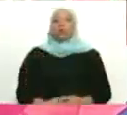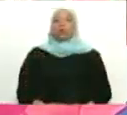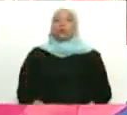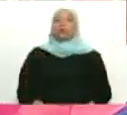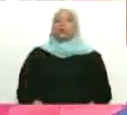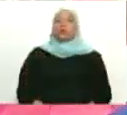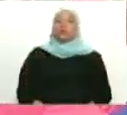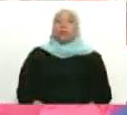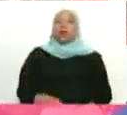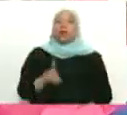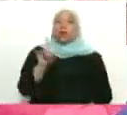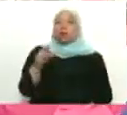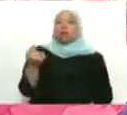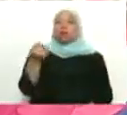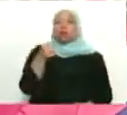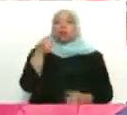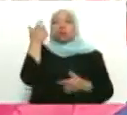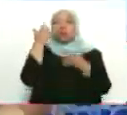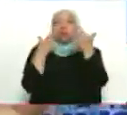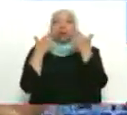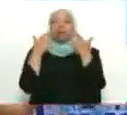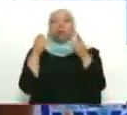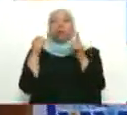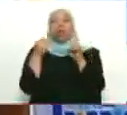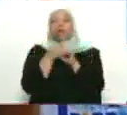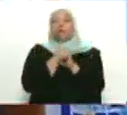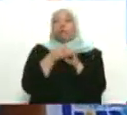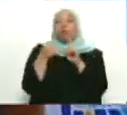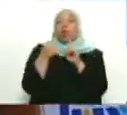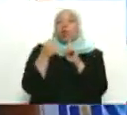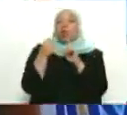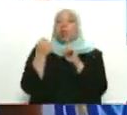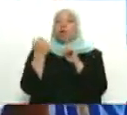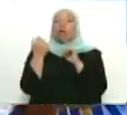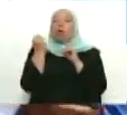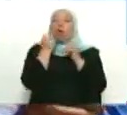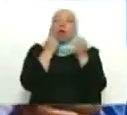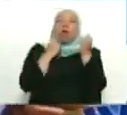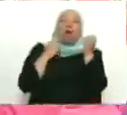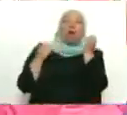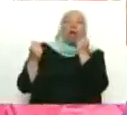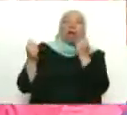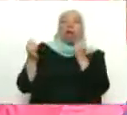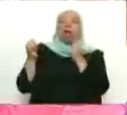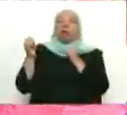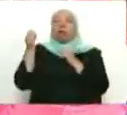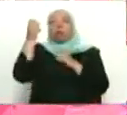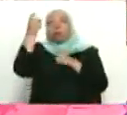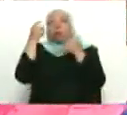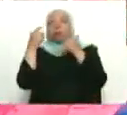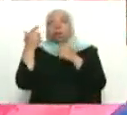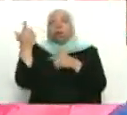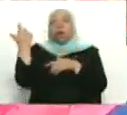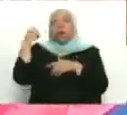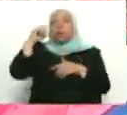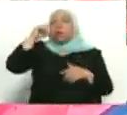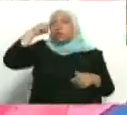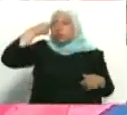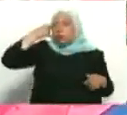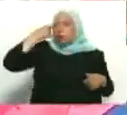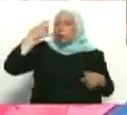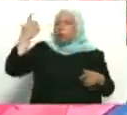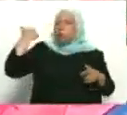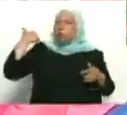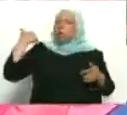Lo primero que ellos dicen es que el chavismo es violento. Nos acusan, las hordas chavistas, ¿se acuerdan de eso? Ahorita